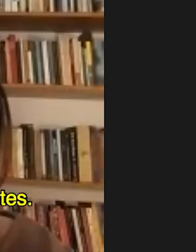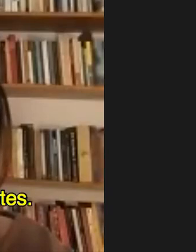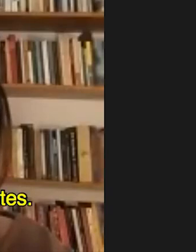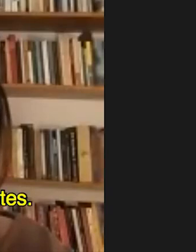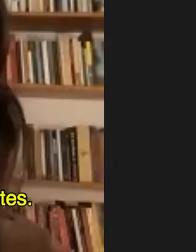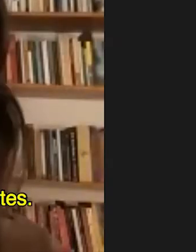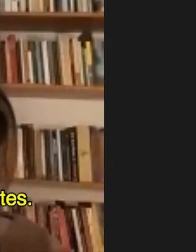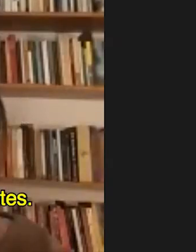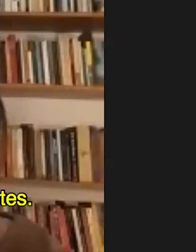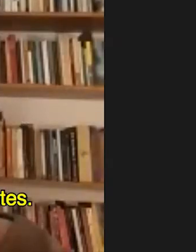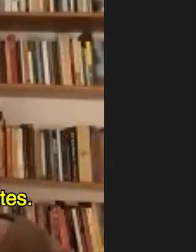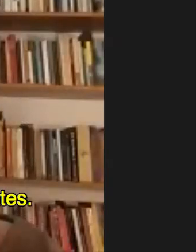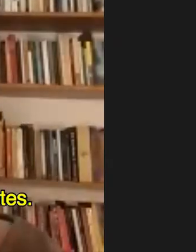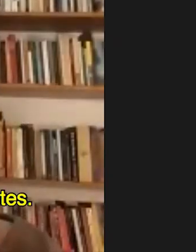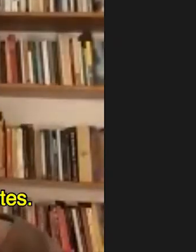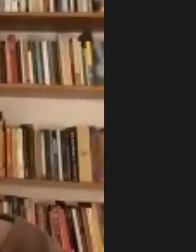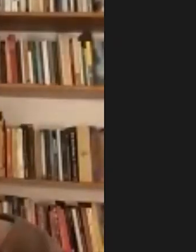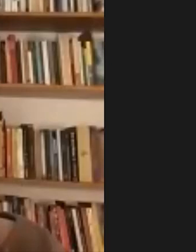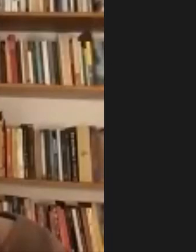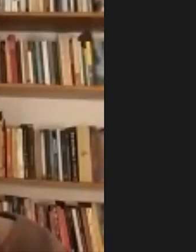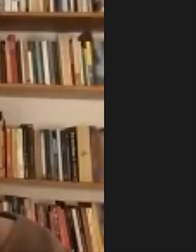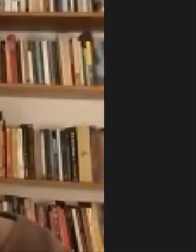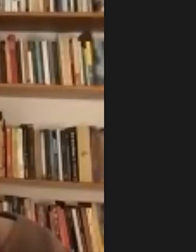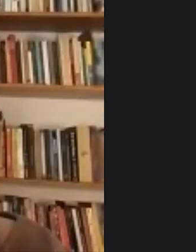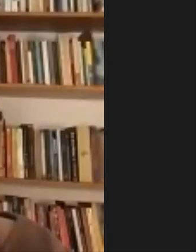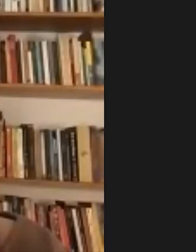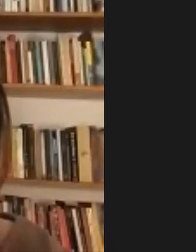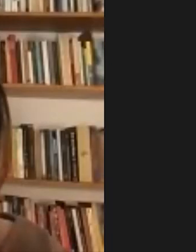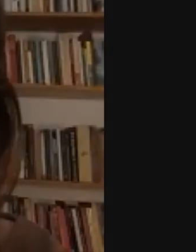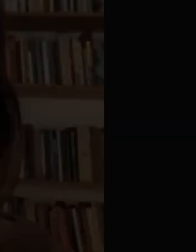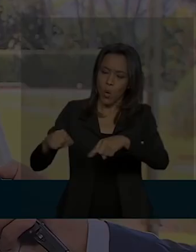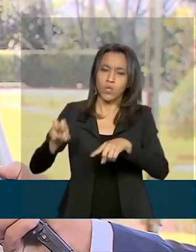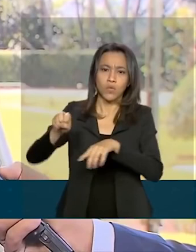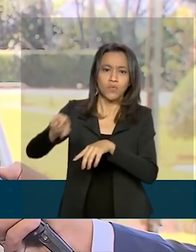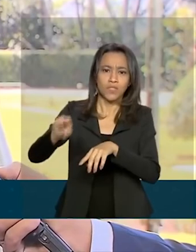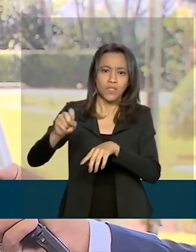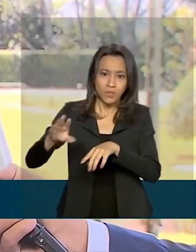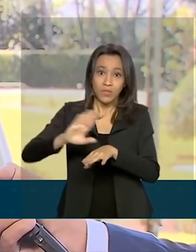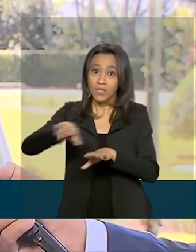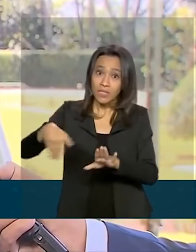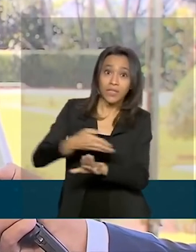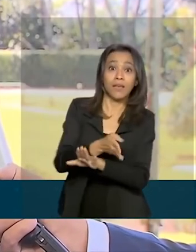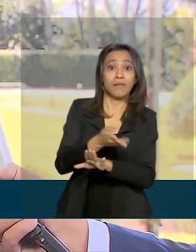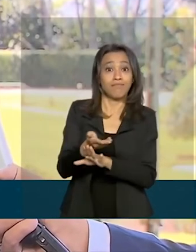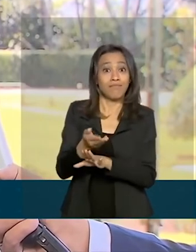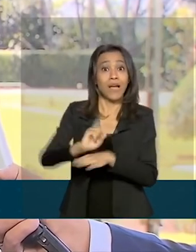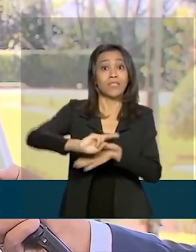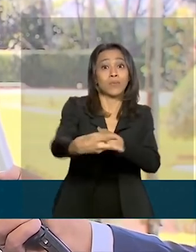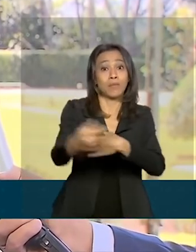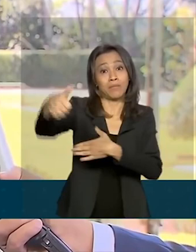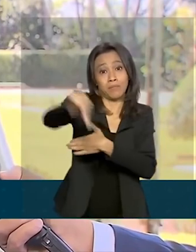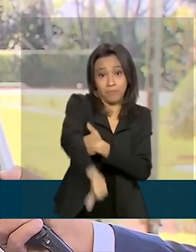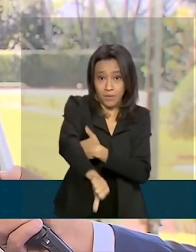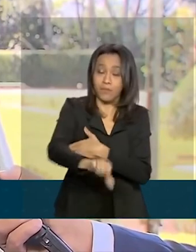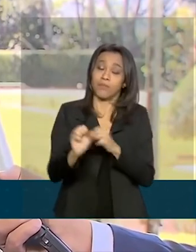esta crisis política que comenzó mucho antes. Cuando la pandemia llegó a Brasil, la gestión del problema fue desastrosa. Varias